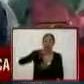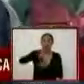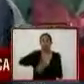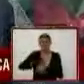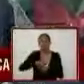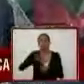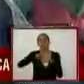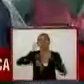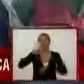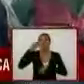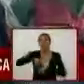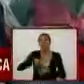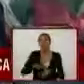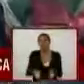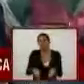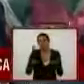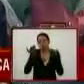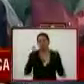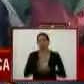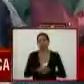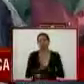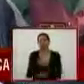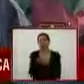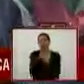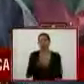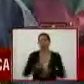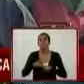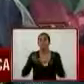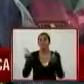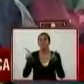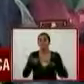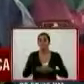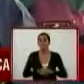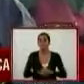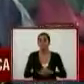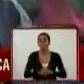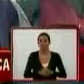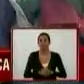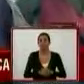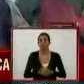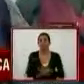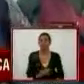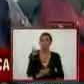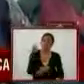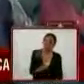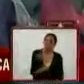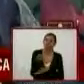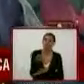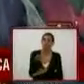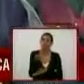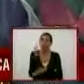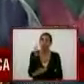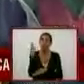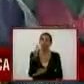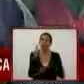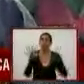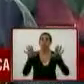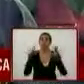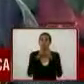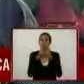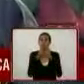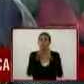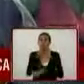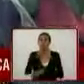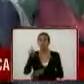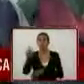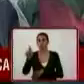persona también, este distribuidor cayó. Sin embargo, no lo exime y por lo tanto se está imponiendo en este momento de una multa de 10.000 unidades tributarias